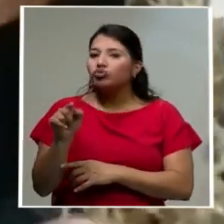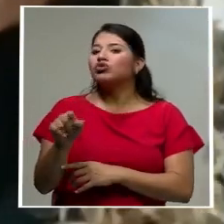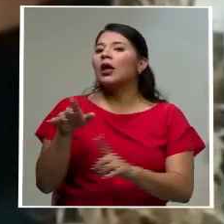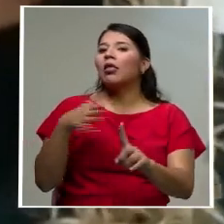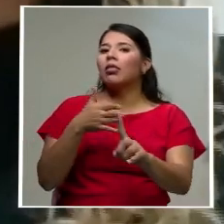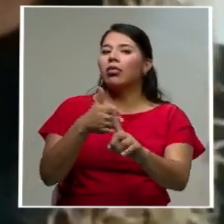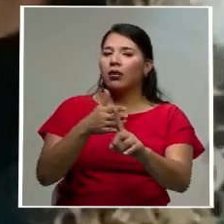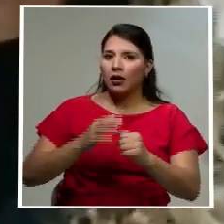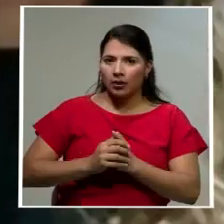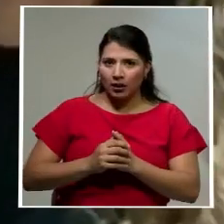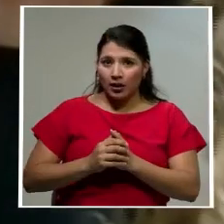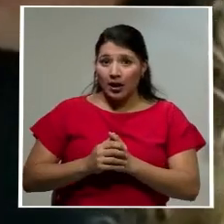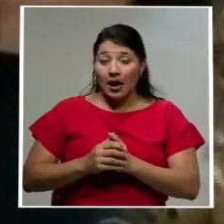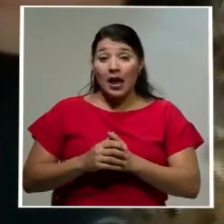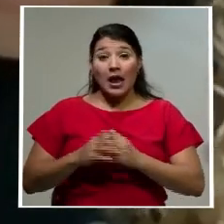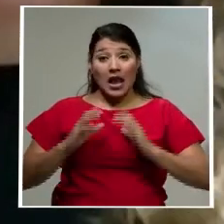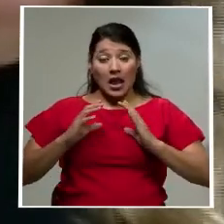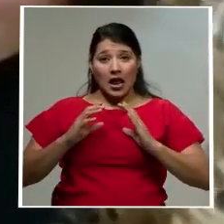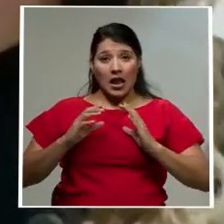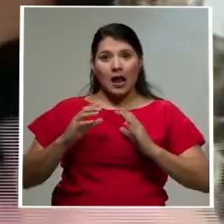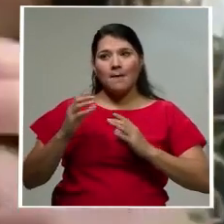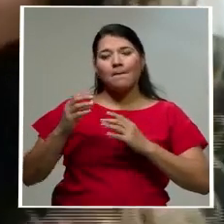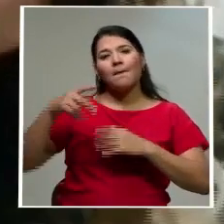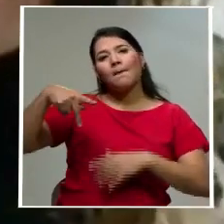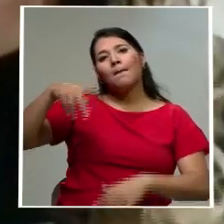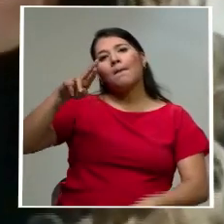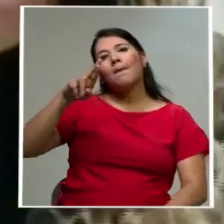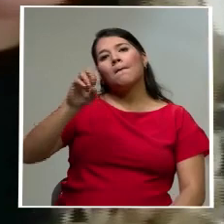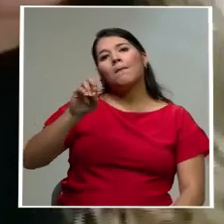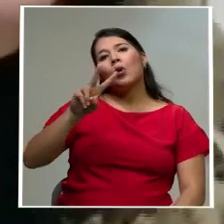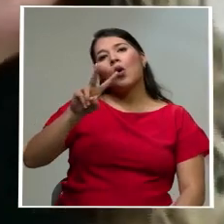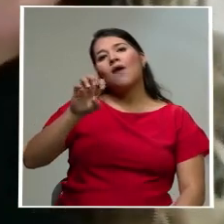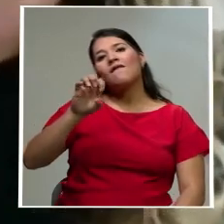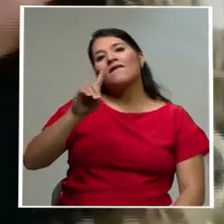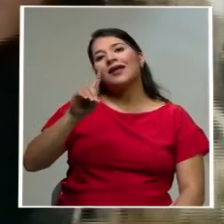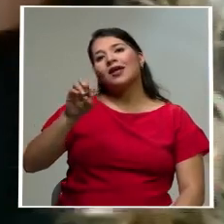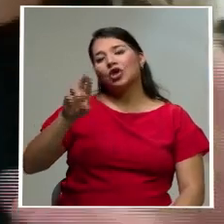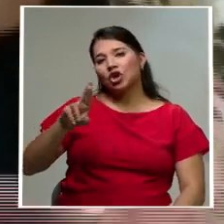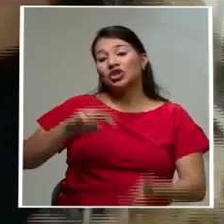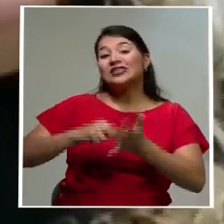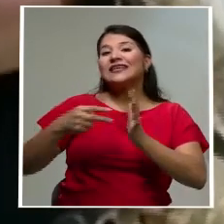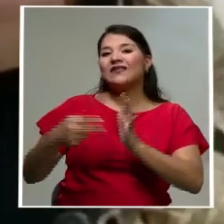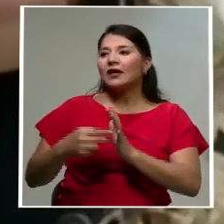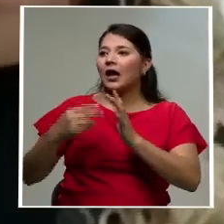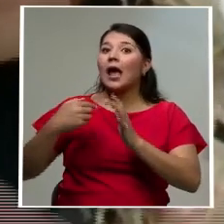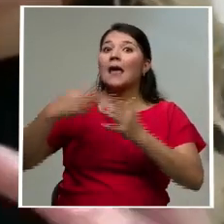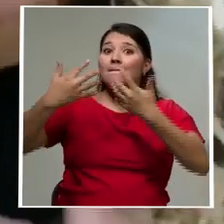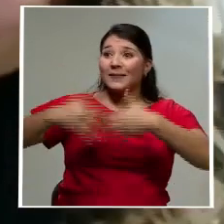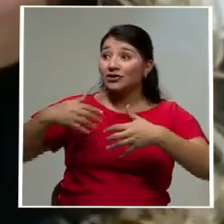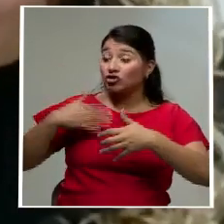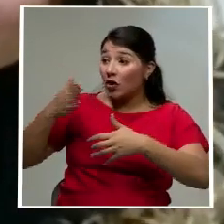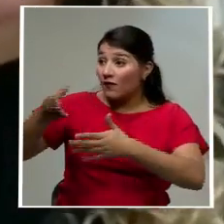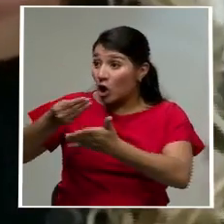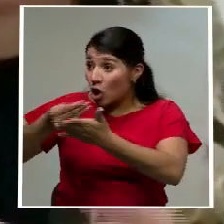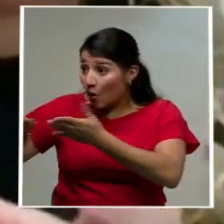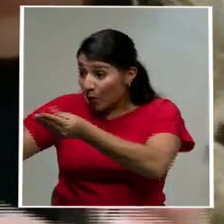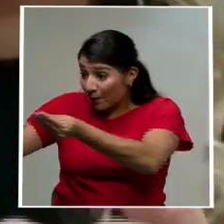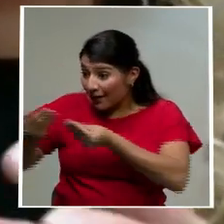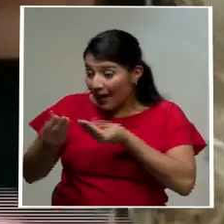El proveedor es aquel lugar donde yo voy y compro mis materiales y me los provee y se acabó. Pero en el momento en que yo